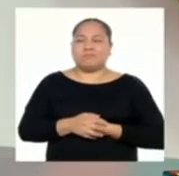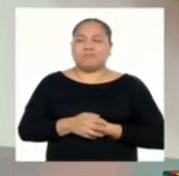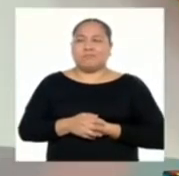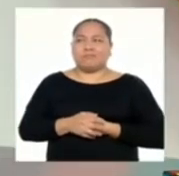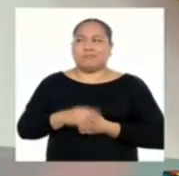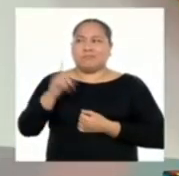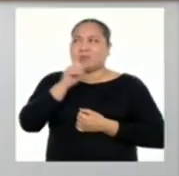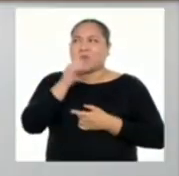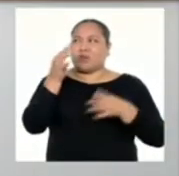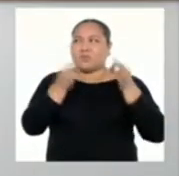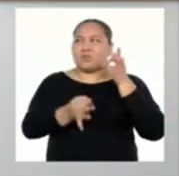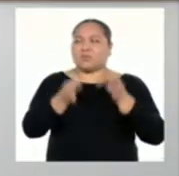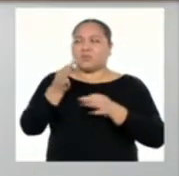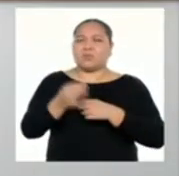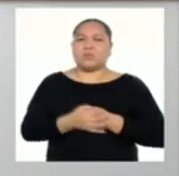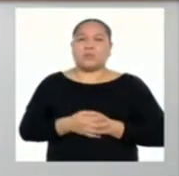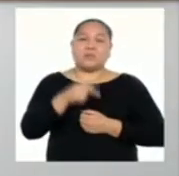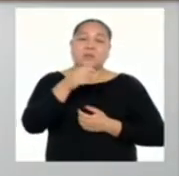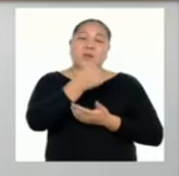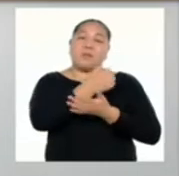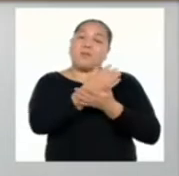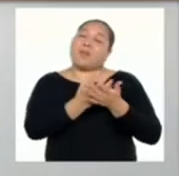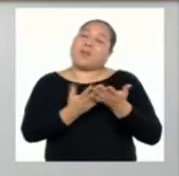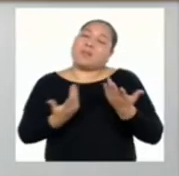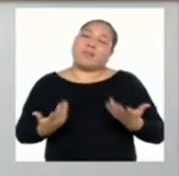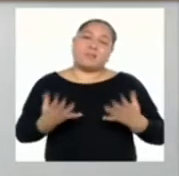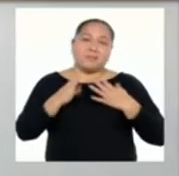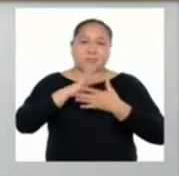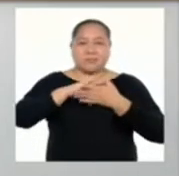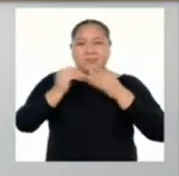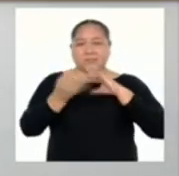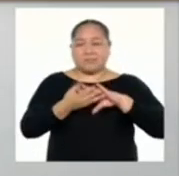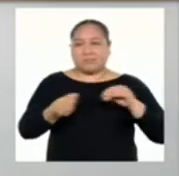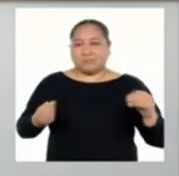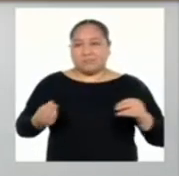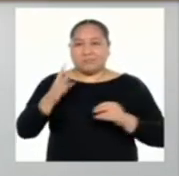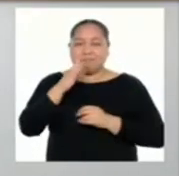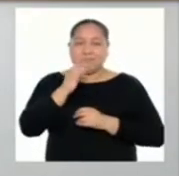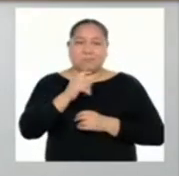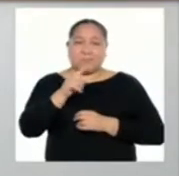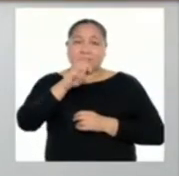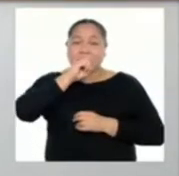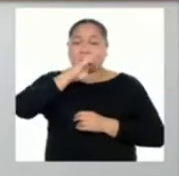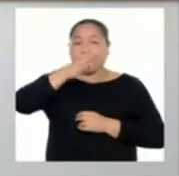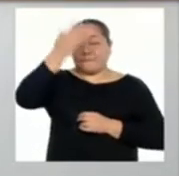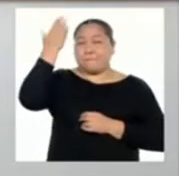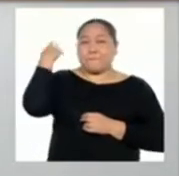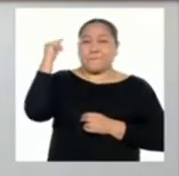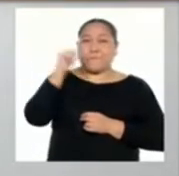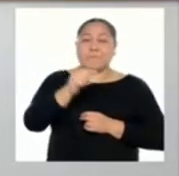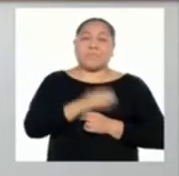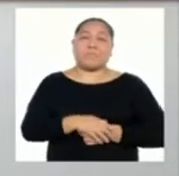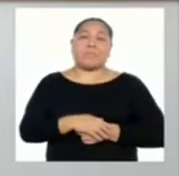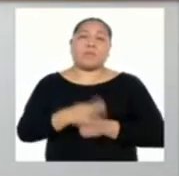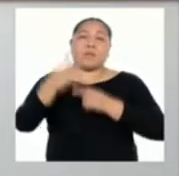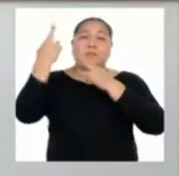¡Qué injusticia! Es parte de nuestra historia, Rebot, y como mencionaron antes, es casi nuestro deber